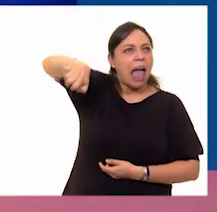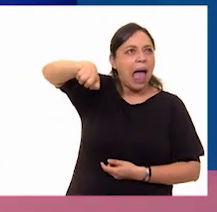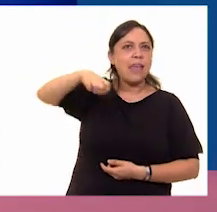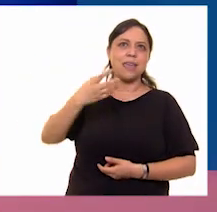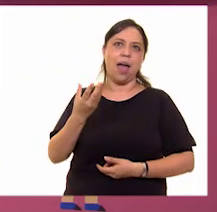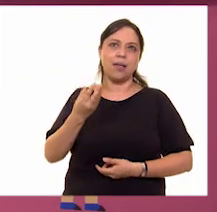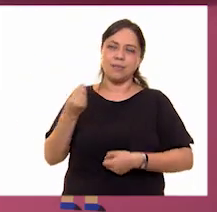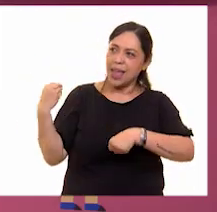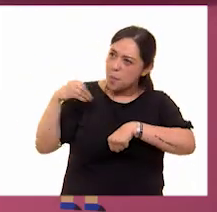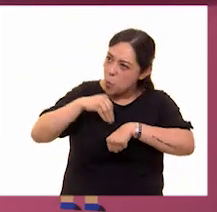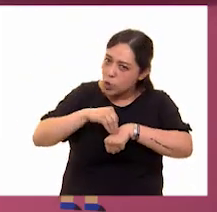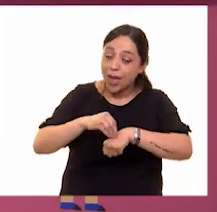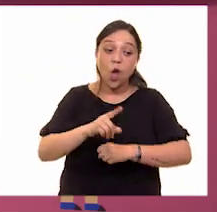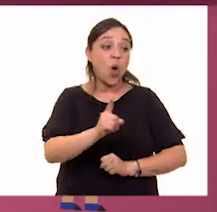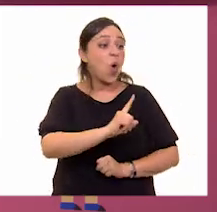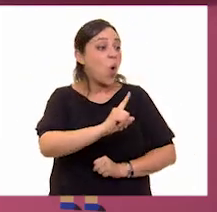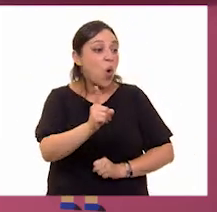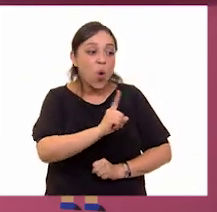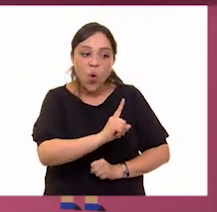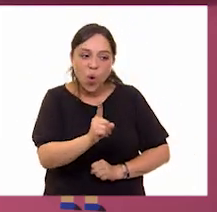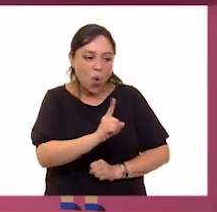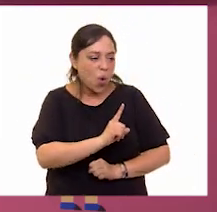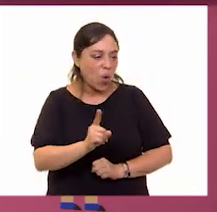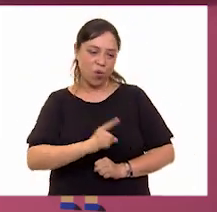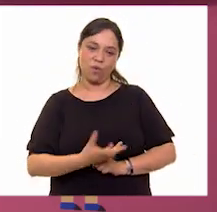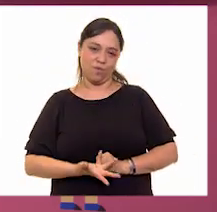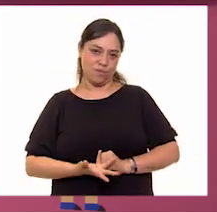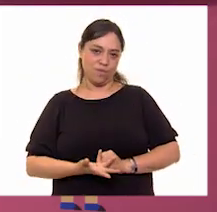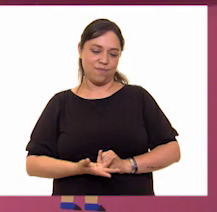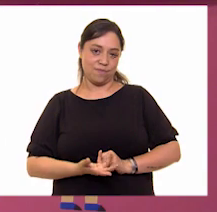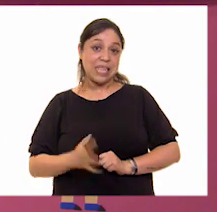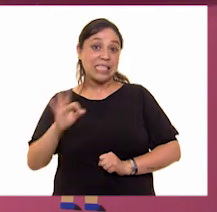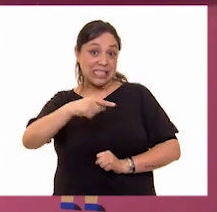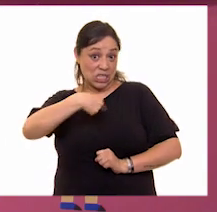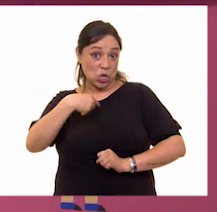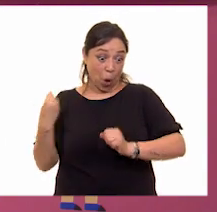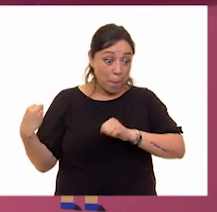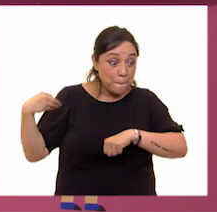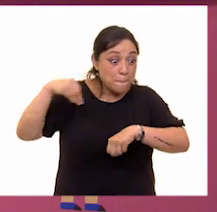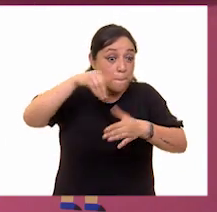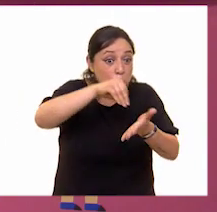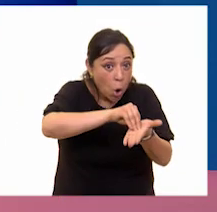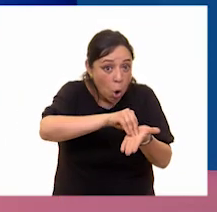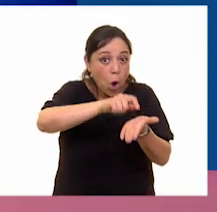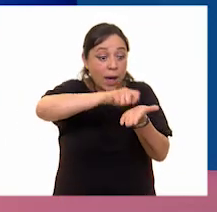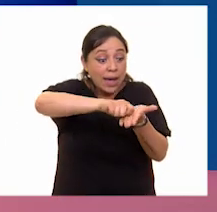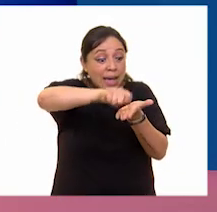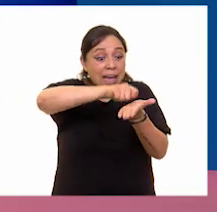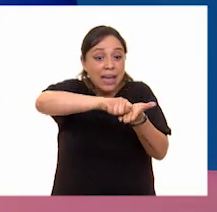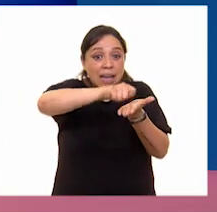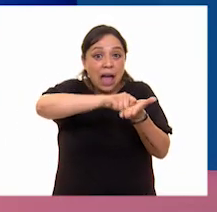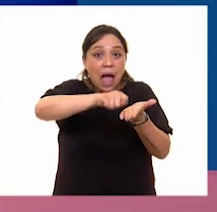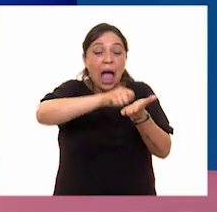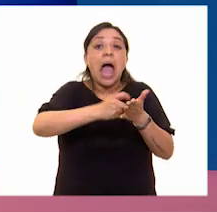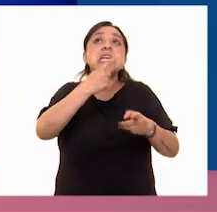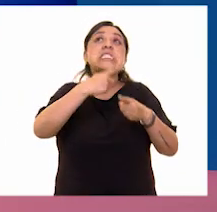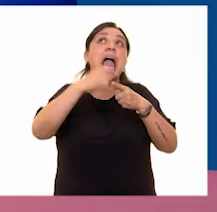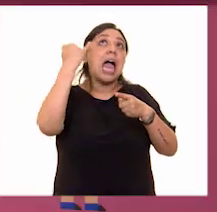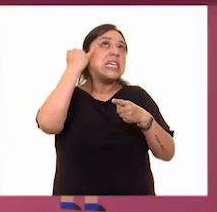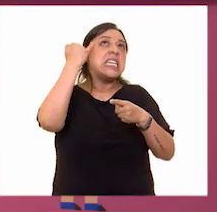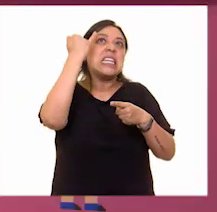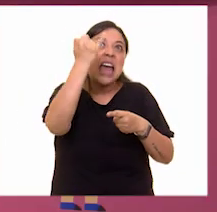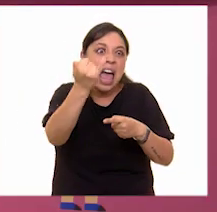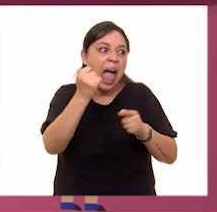eso, sí. No, Raulito, porque entonces ya diríamos de quién es la idea y en qué